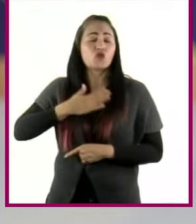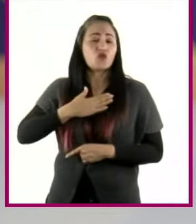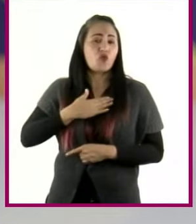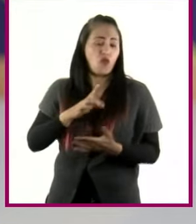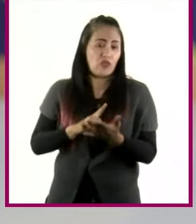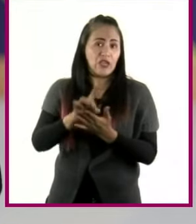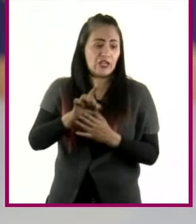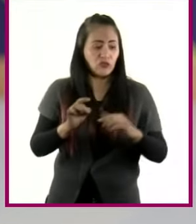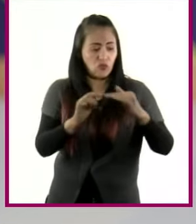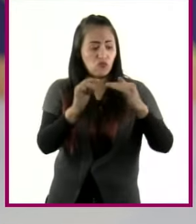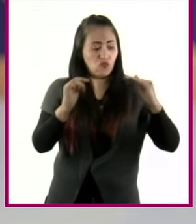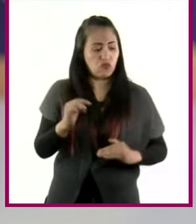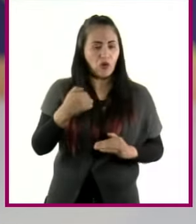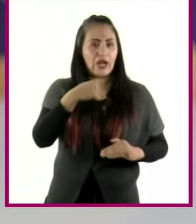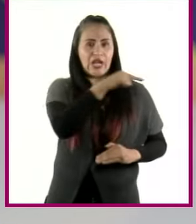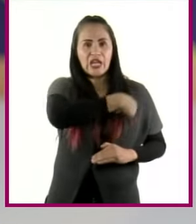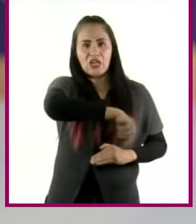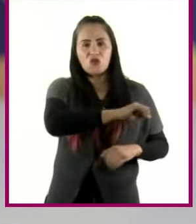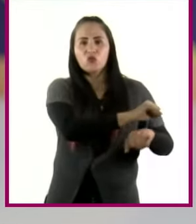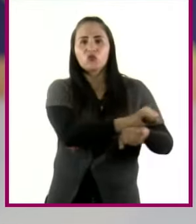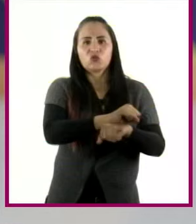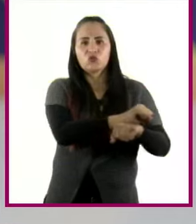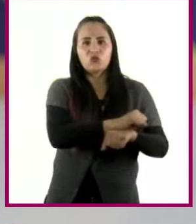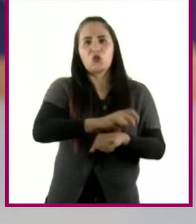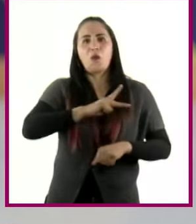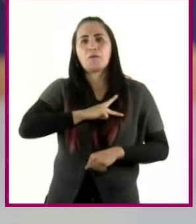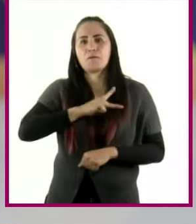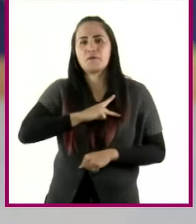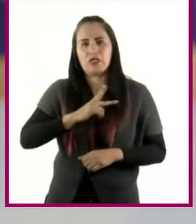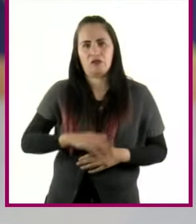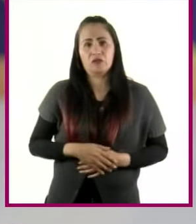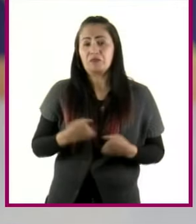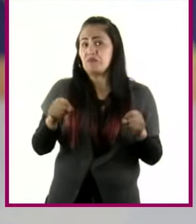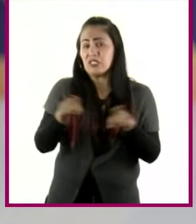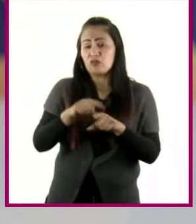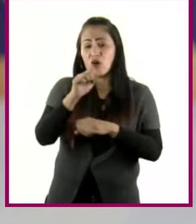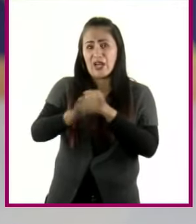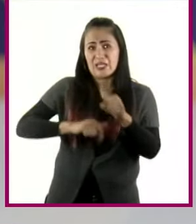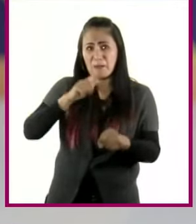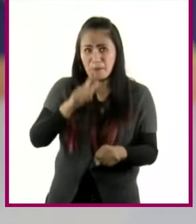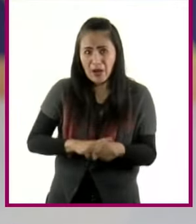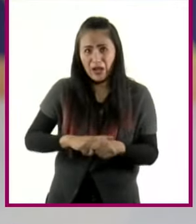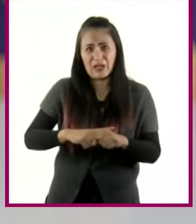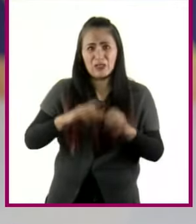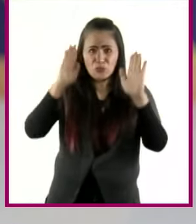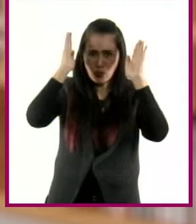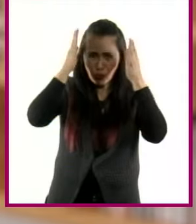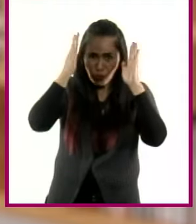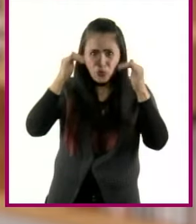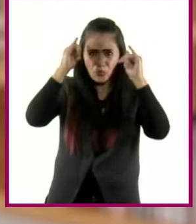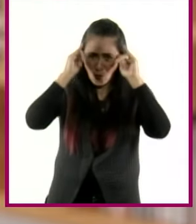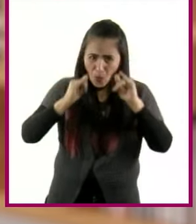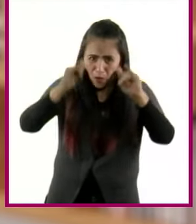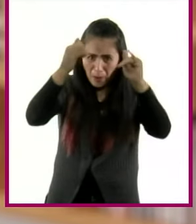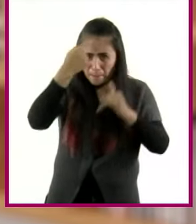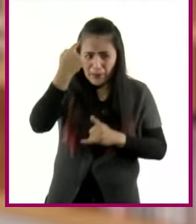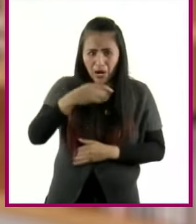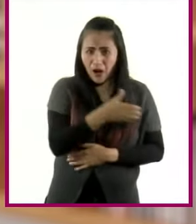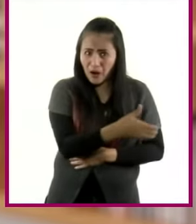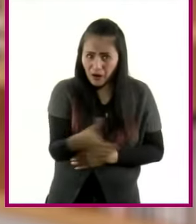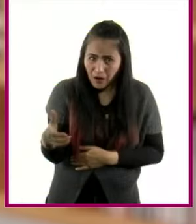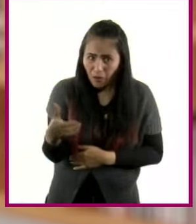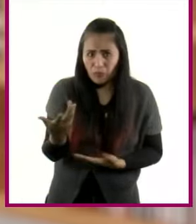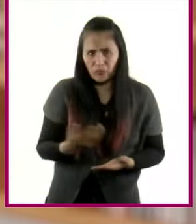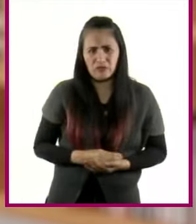de esclavizar a sus inferiores. Así como usamos animales de carga o bueyes para el trabajo en el campo. Oye, pero